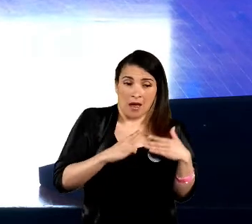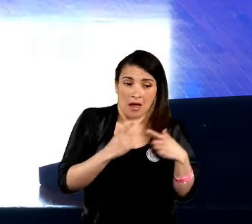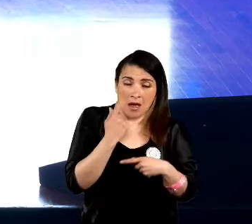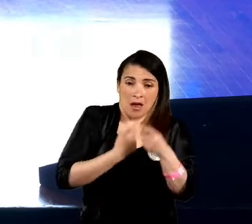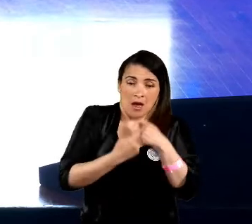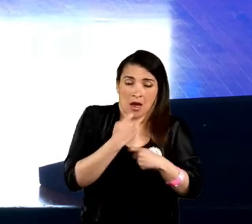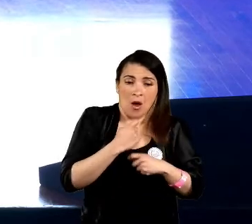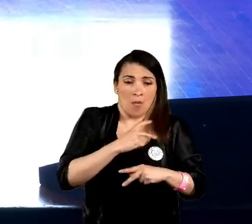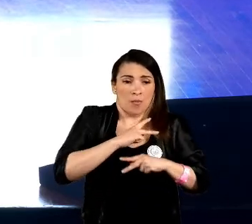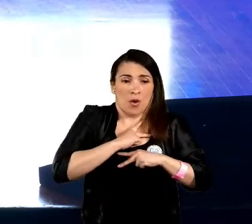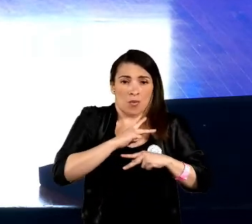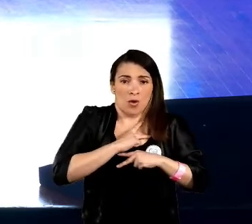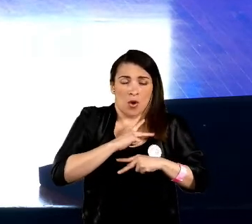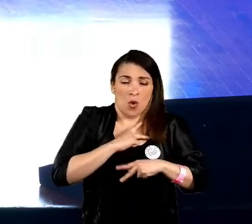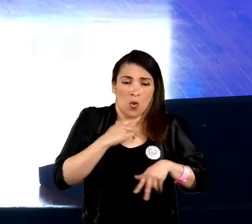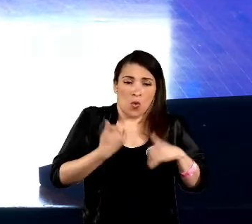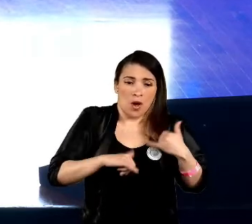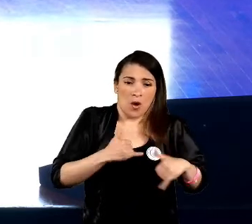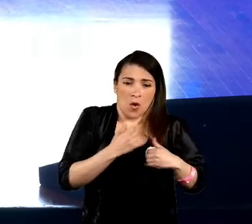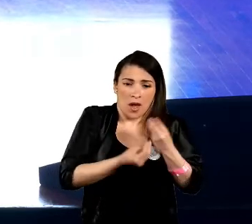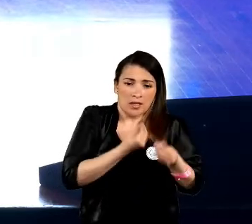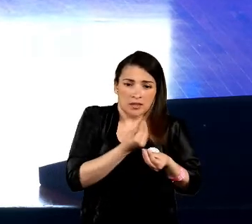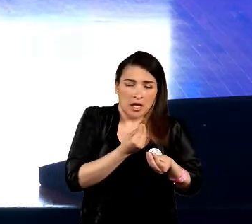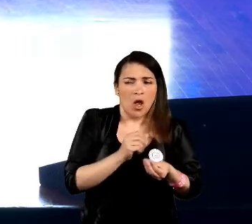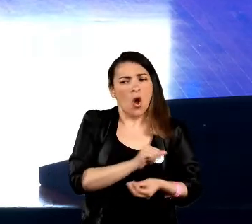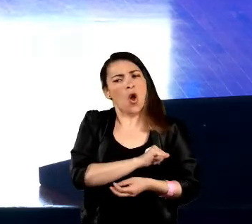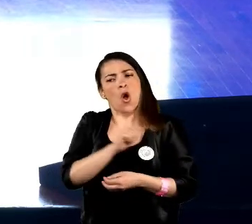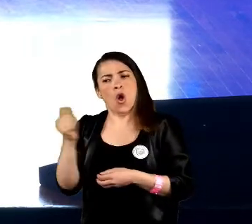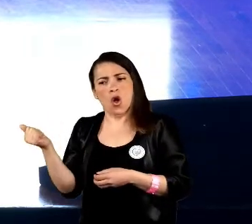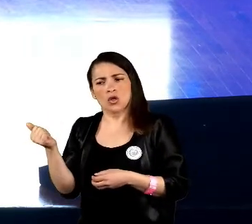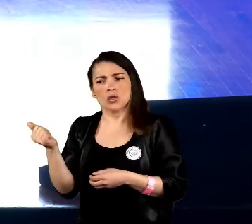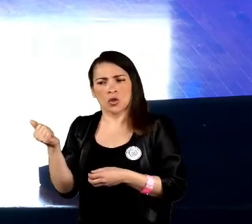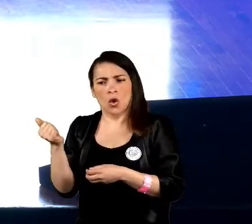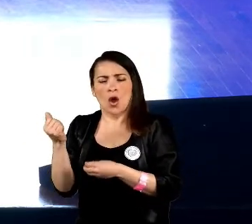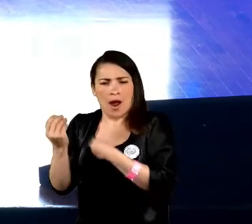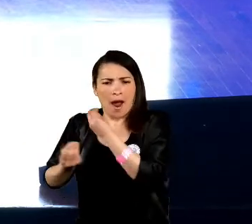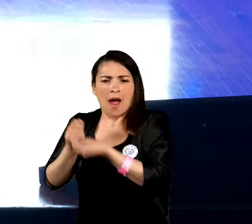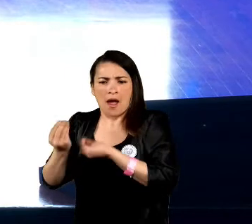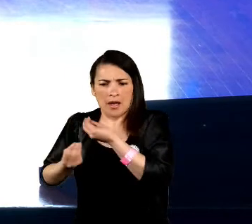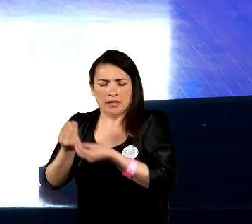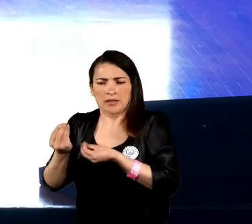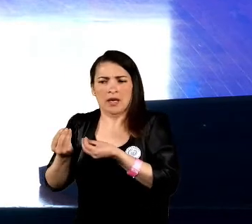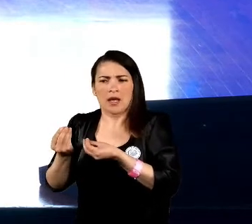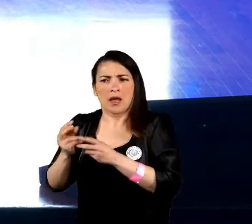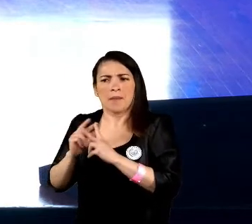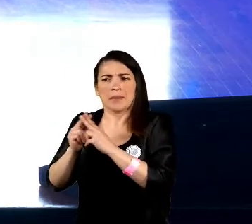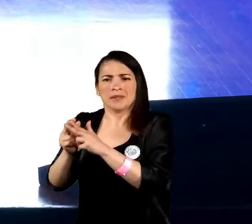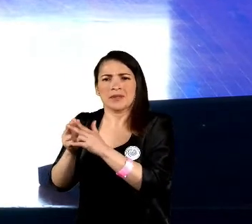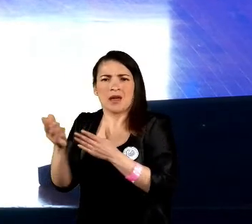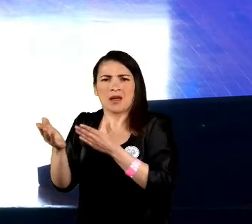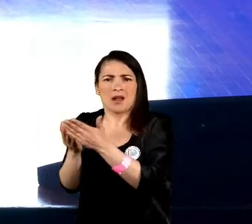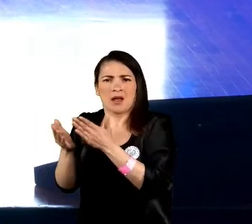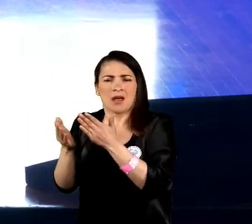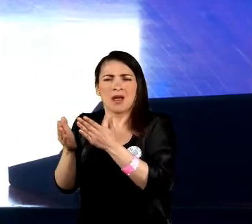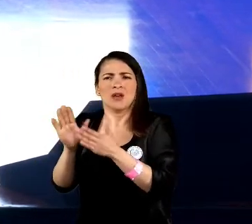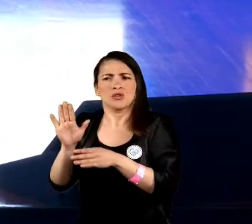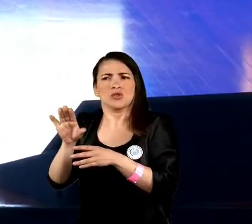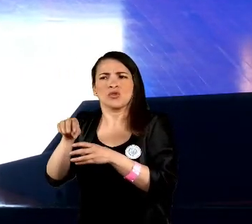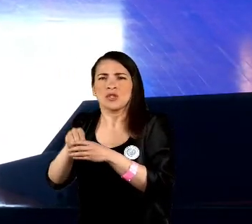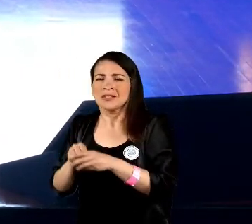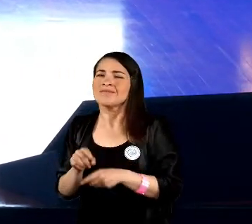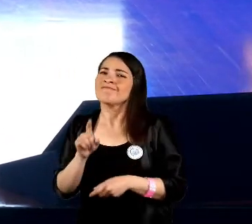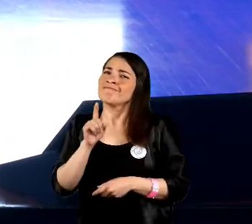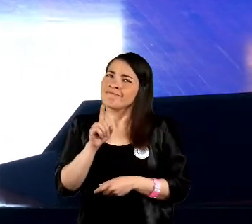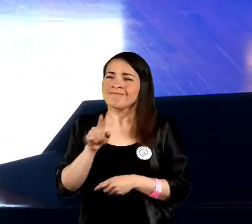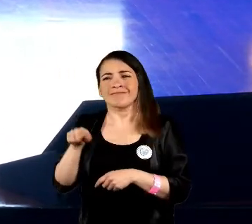o de brindar servicio outsourcing que sí o sí la observación si necesitas experiencia necesitas moverte previamente y necesitas